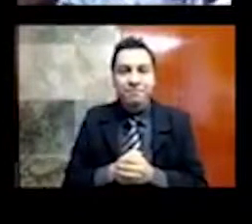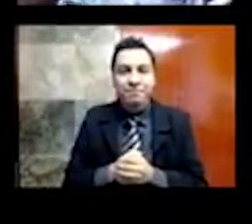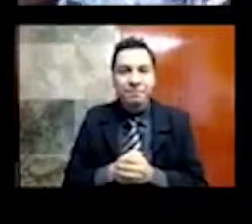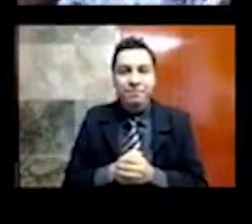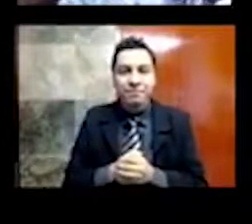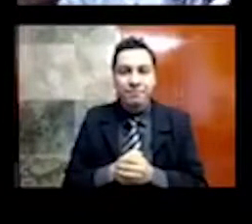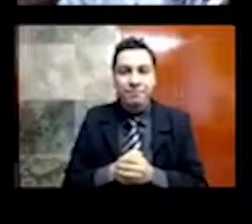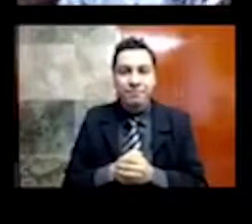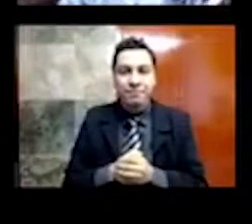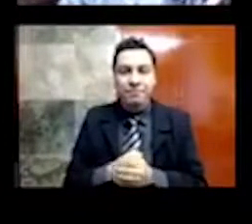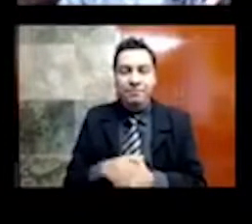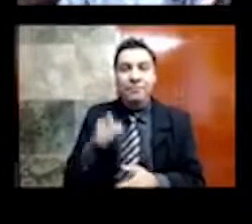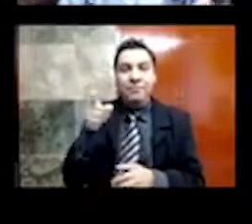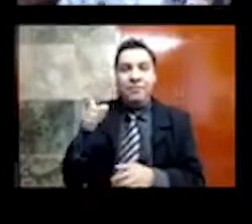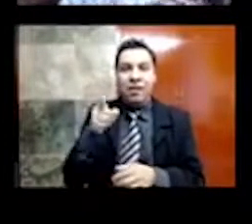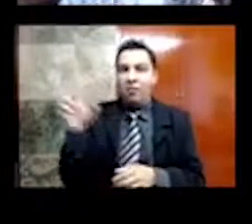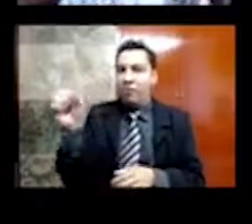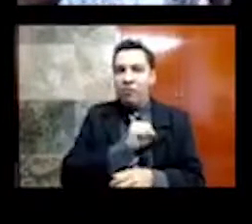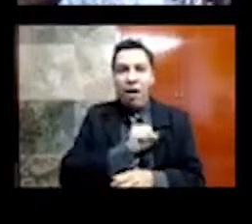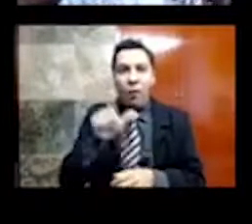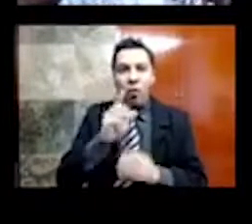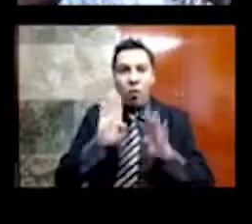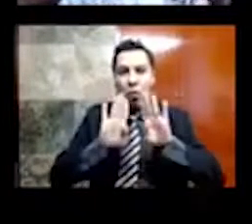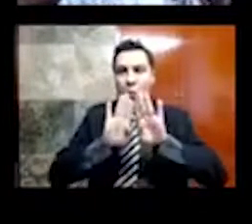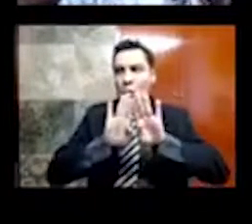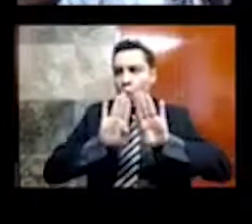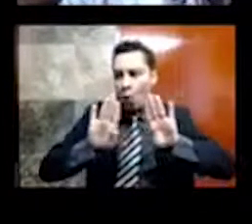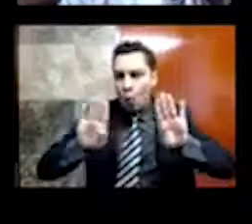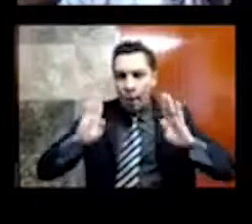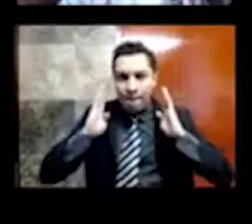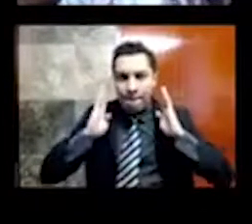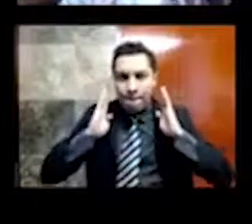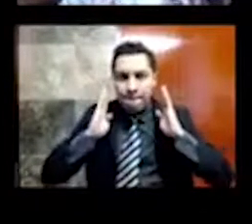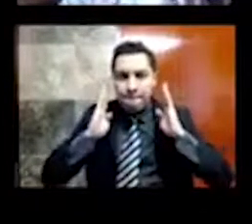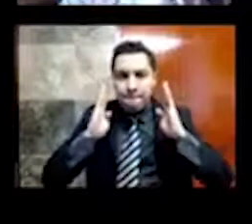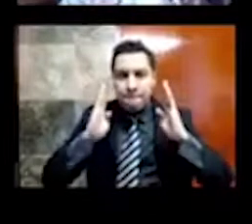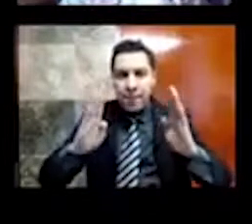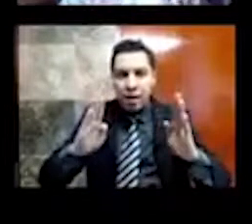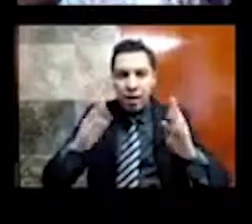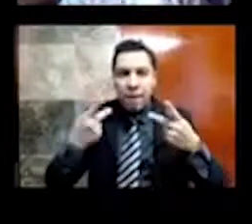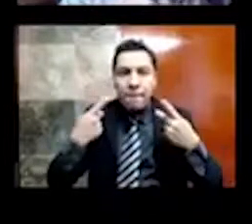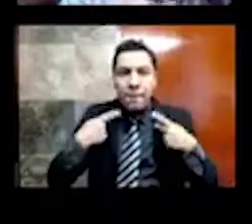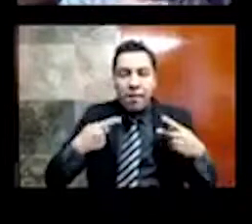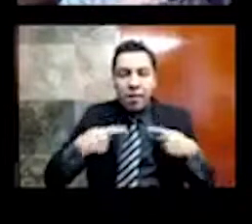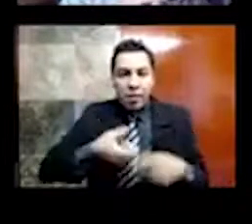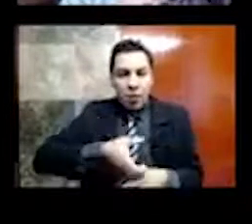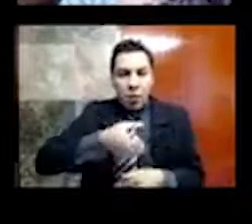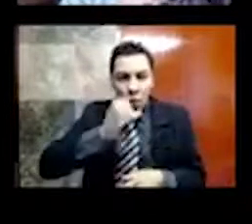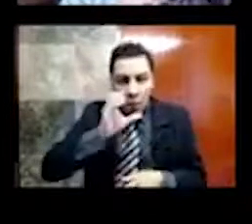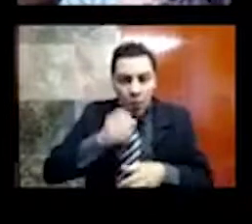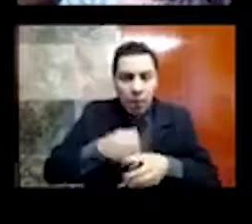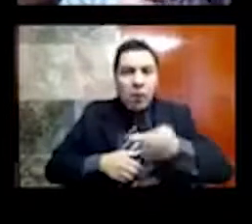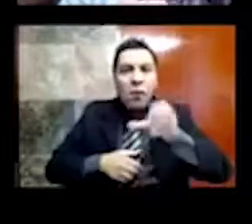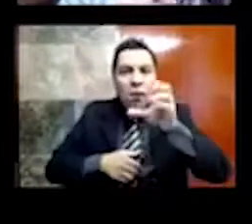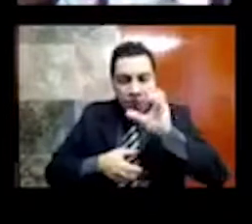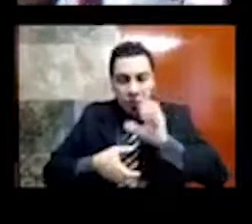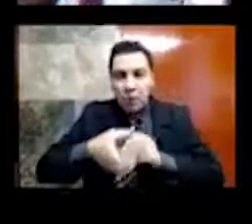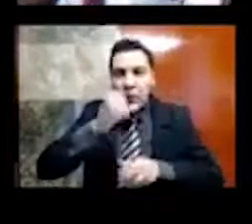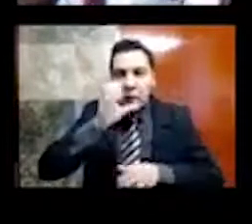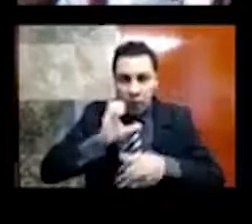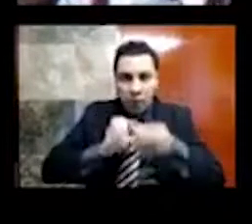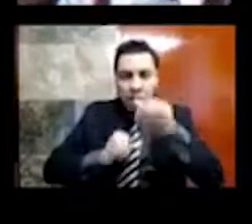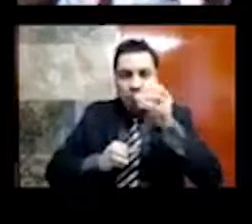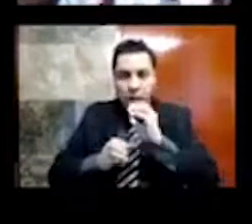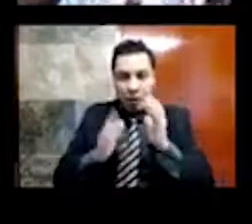el famoso mural de los bebedores, más o menos 200, 250 después de Cristo, en